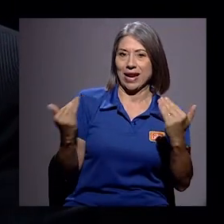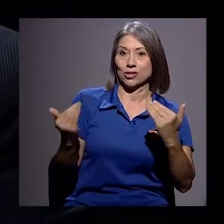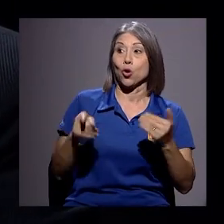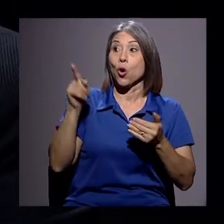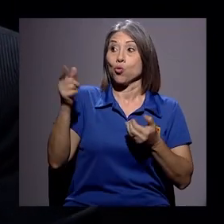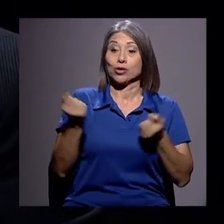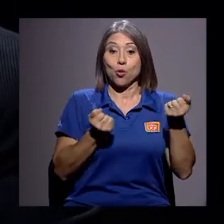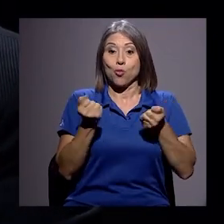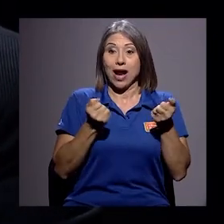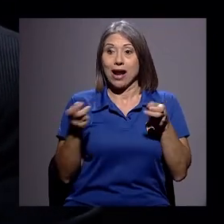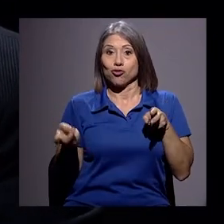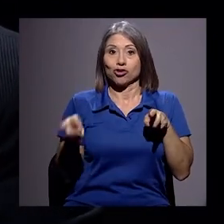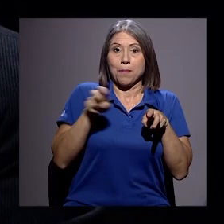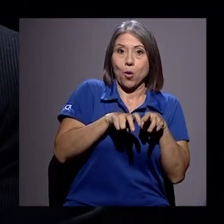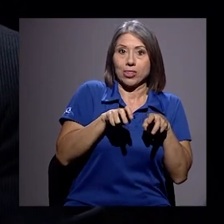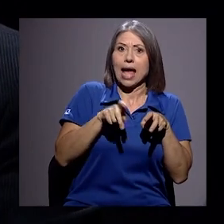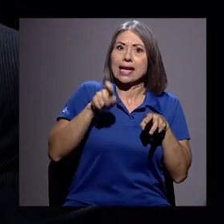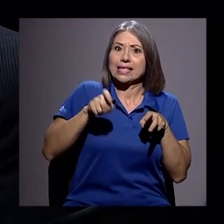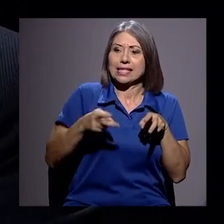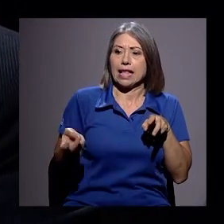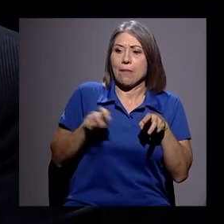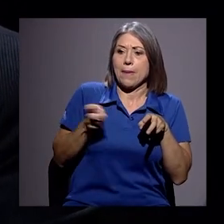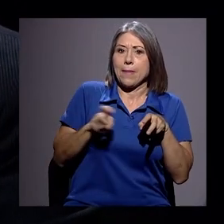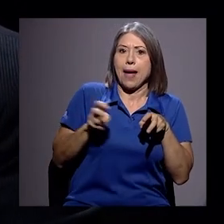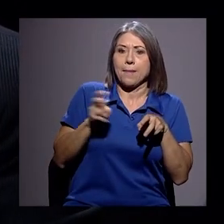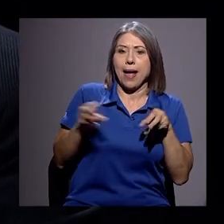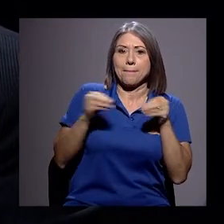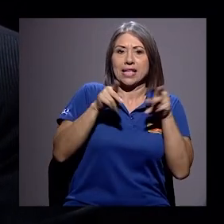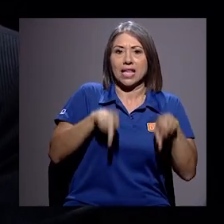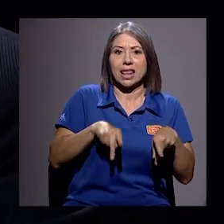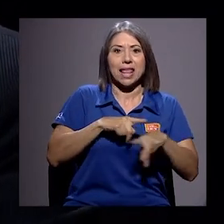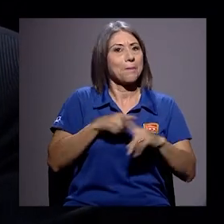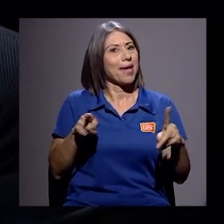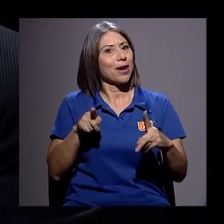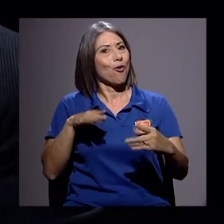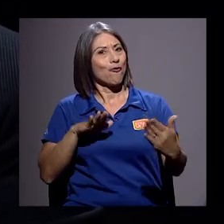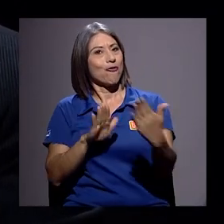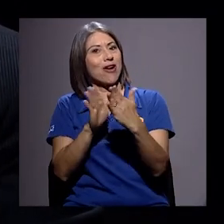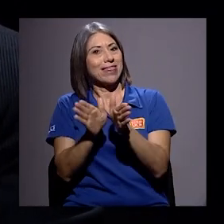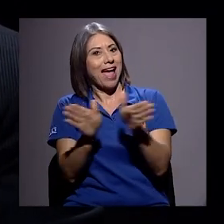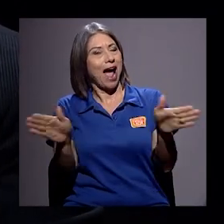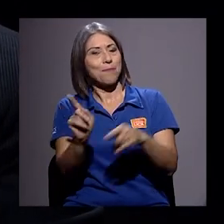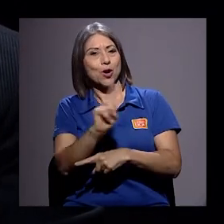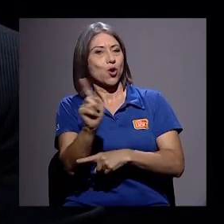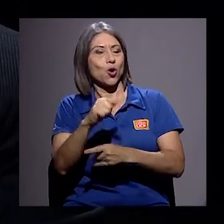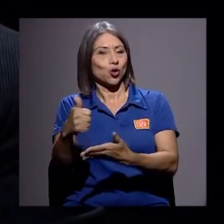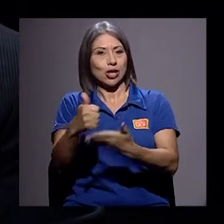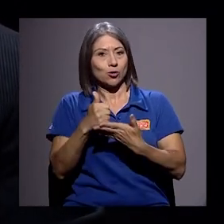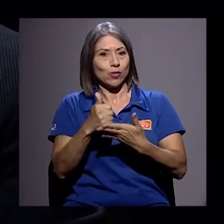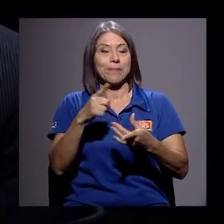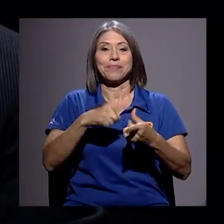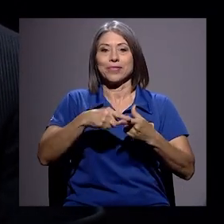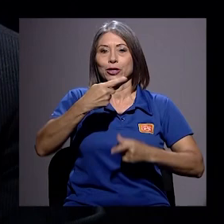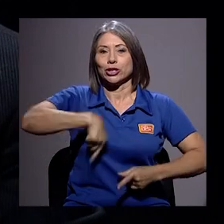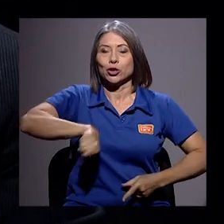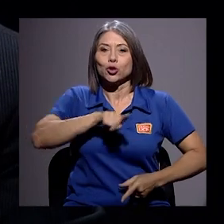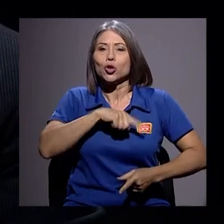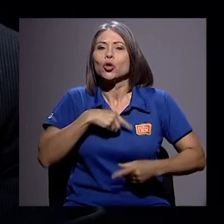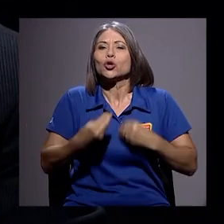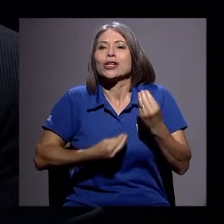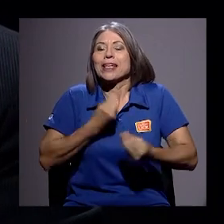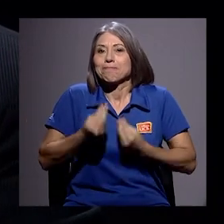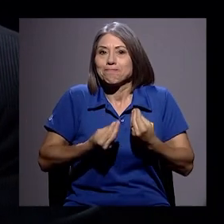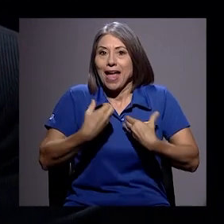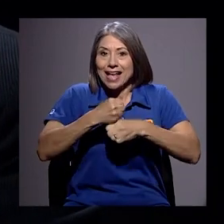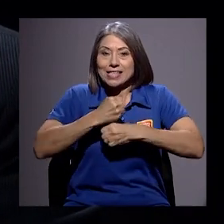necesita que se monte la mayor cantidad de gente y el frente amplio en ese sentido no es el vehículo que nos que nos ayuda entonces nosotros hemos venido creando